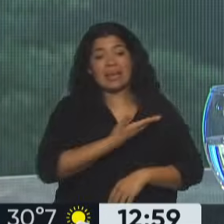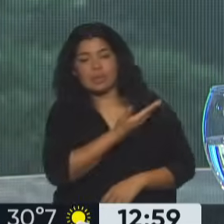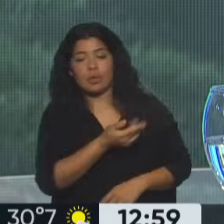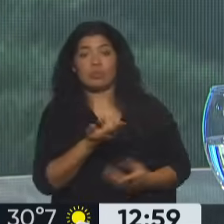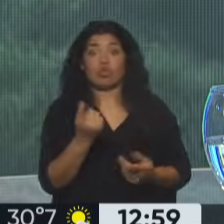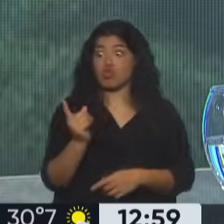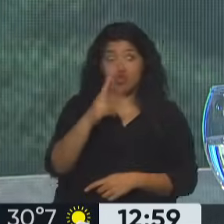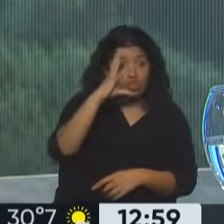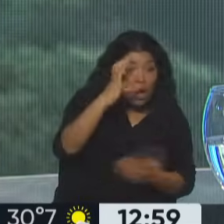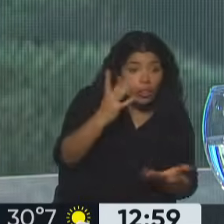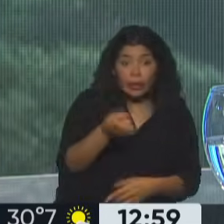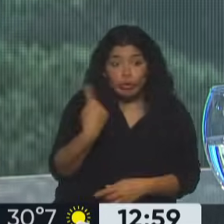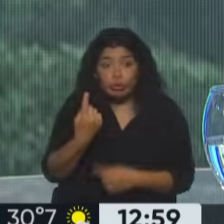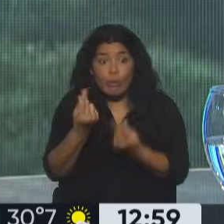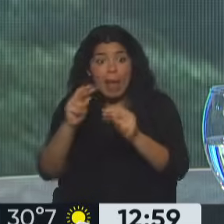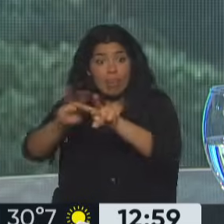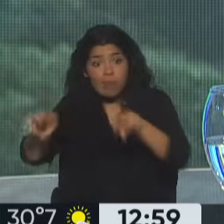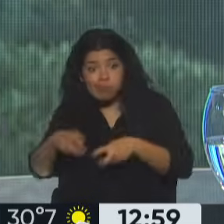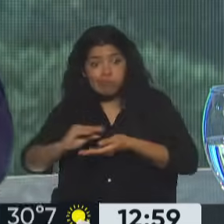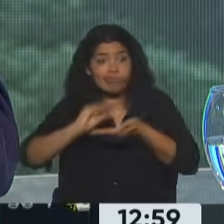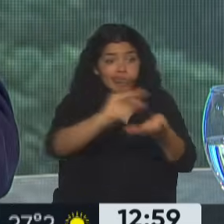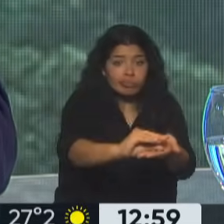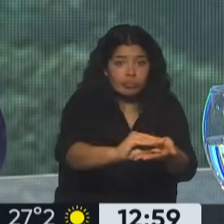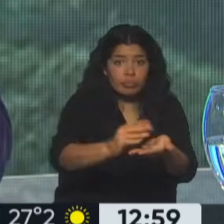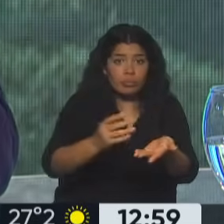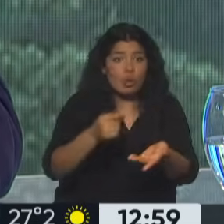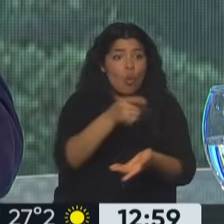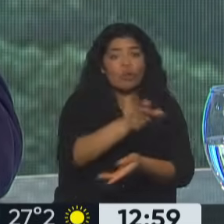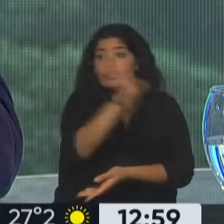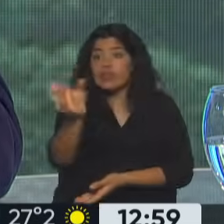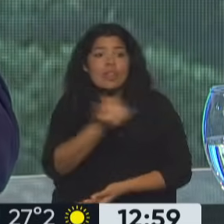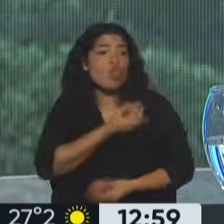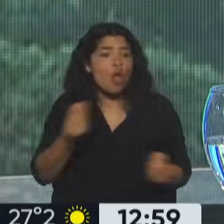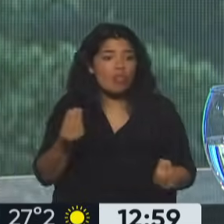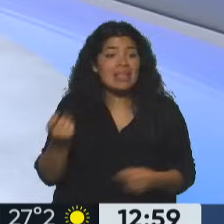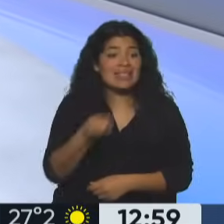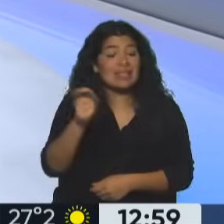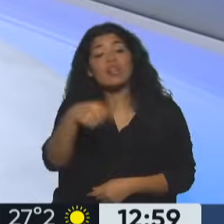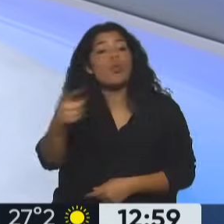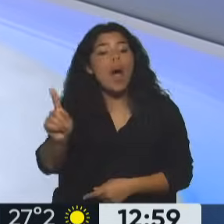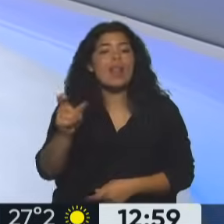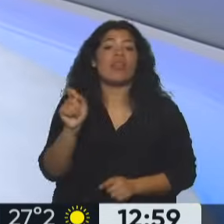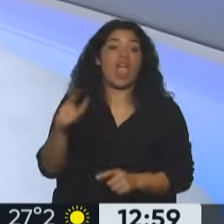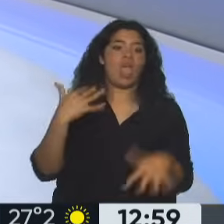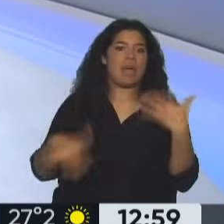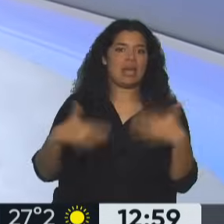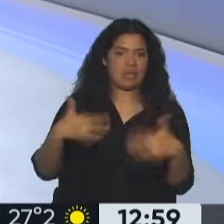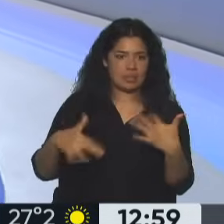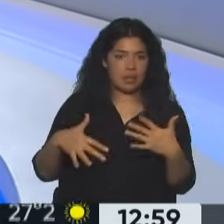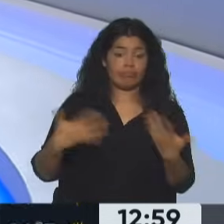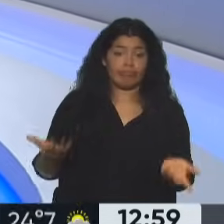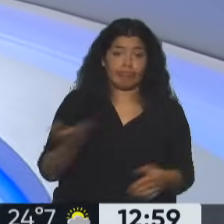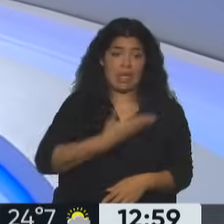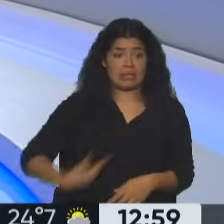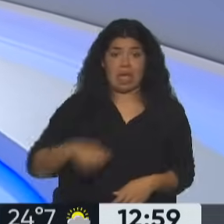buenísimo Bueno aparte de eso dónde fuiste al de emergencia y el de emergencia de quienes del Estado claro y el estado Te banco te puso una mano abajo para que